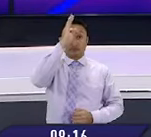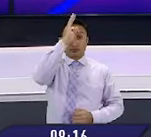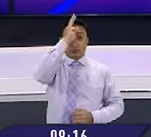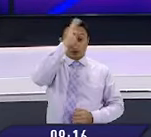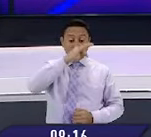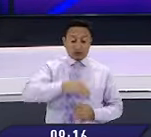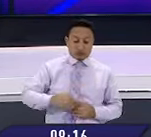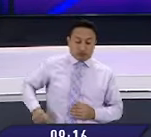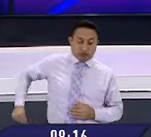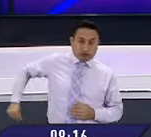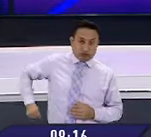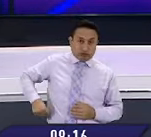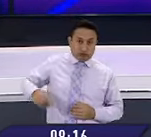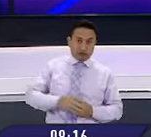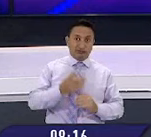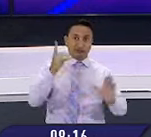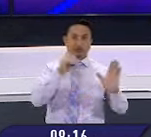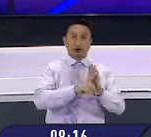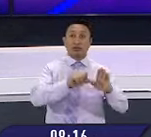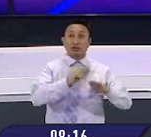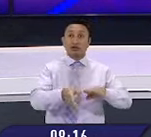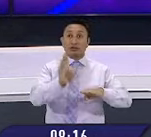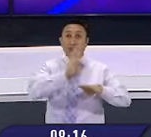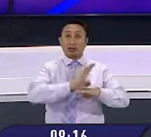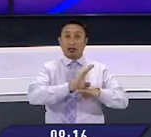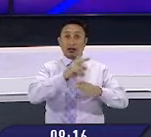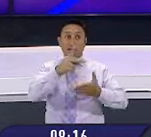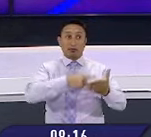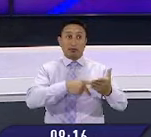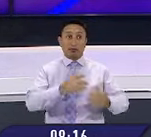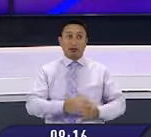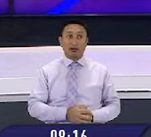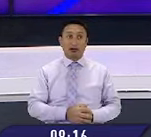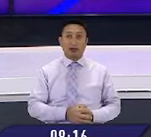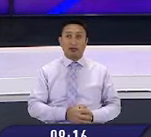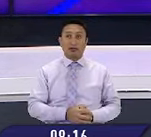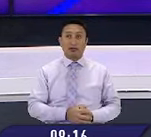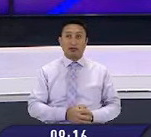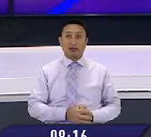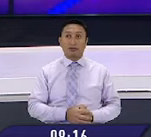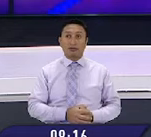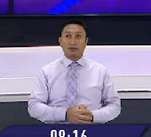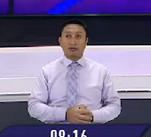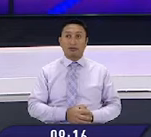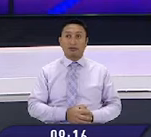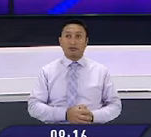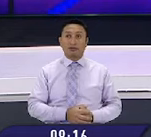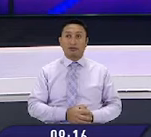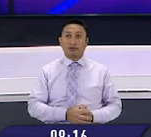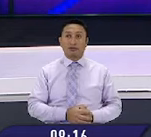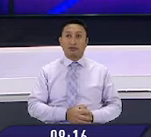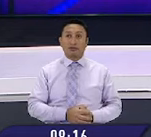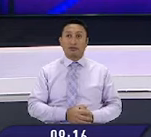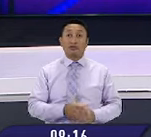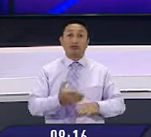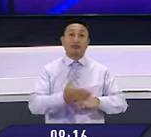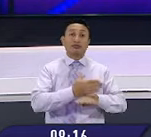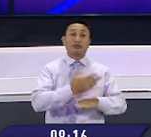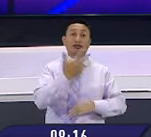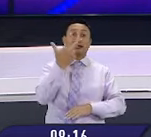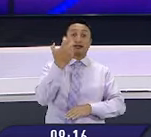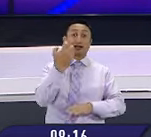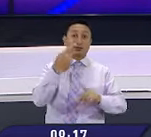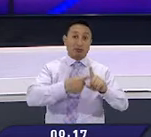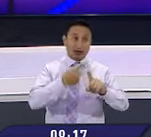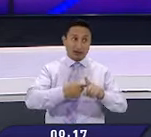Asamblea Nacional que el Estado no ha cumplido sus obligaciones financieras con los prestadores externos de salud desde hace 13 meses y